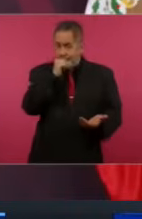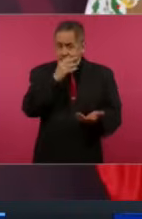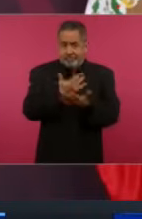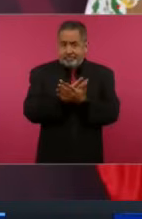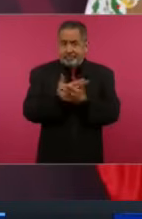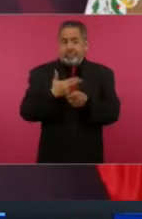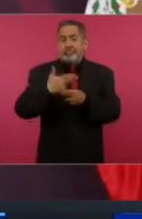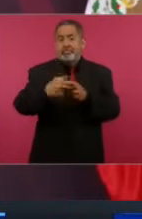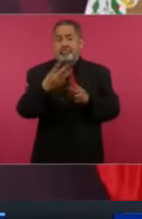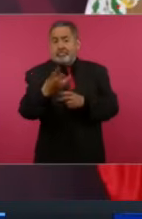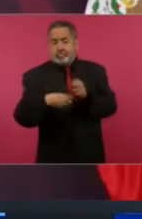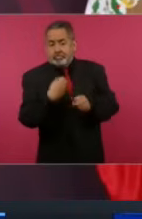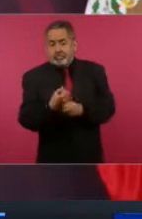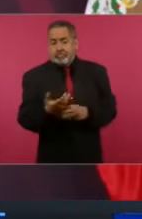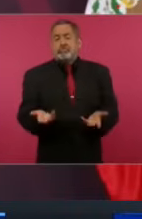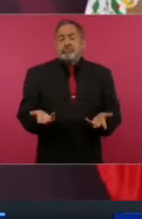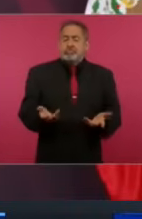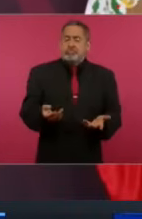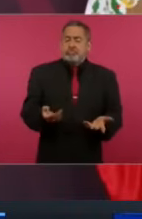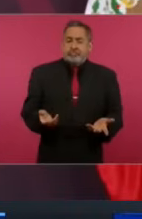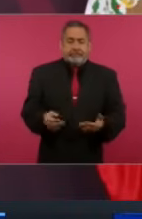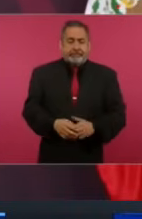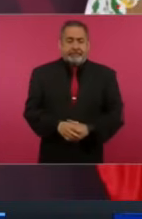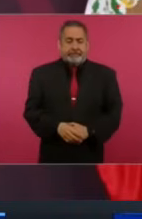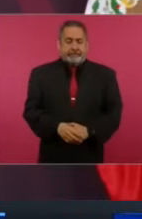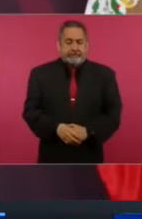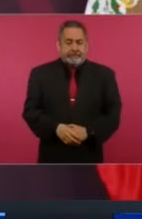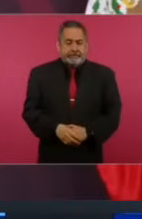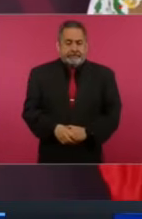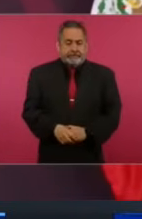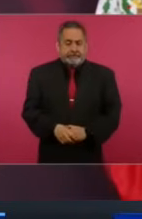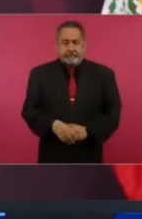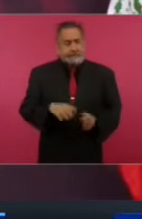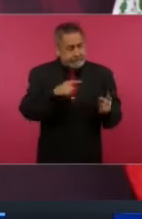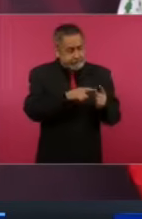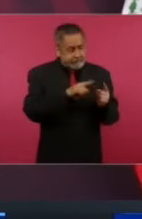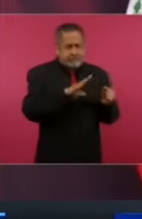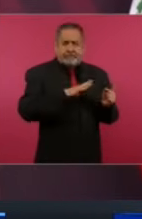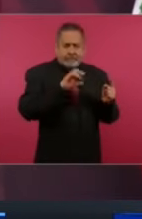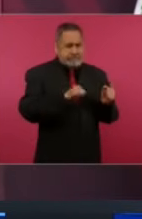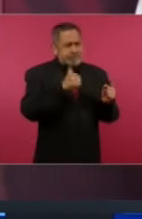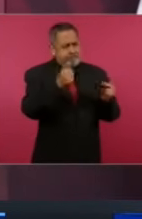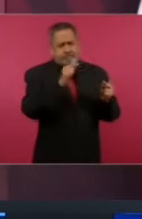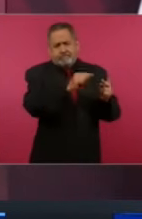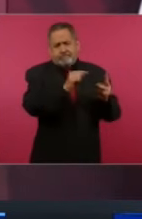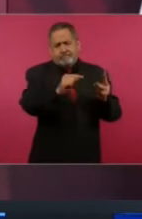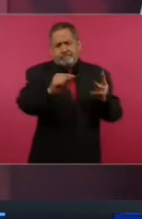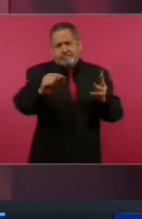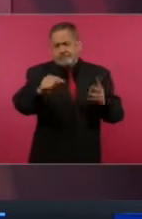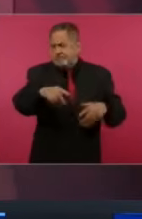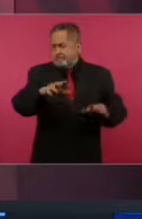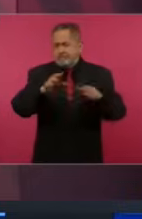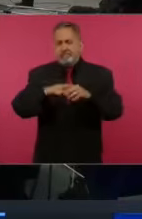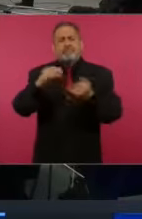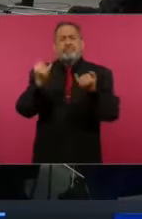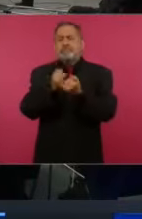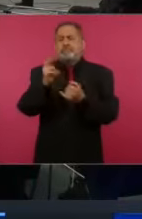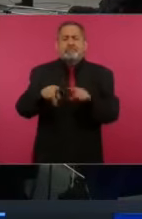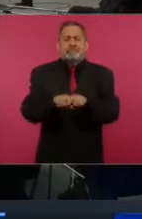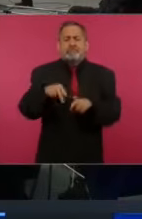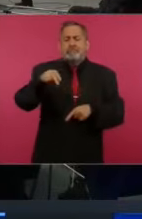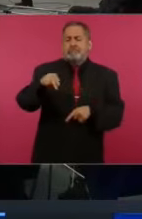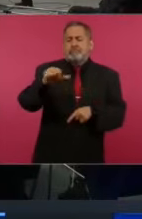siguiente porque falló el debido proceso, la captura, en fin, X y XX